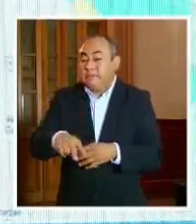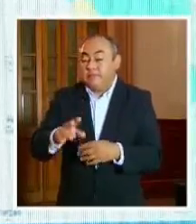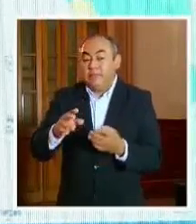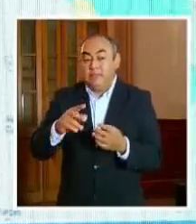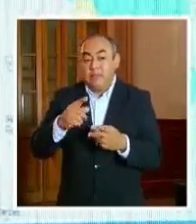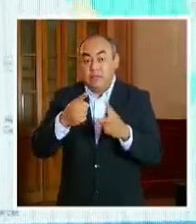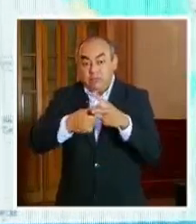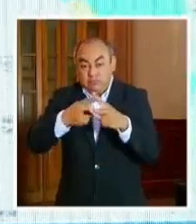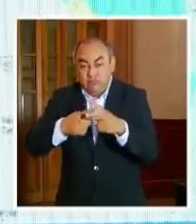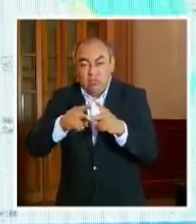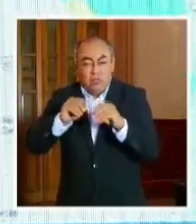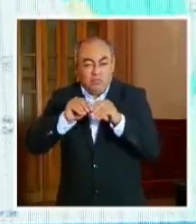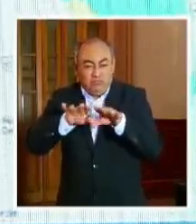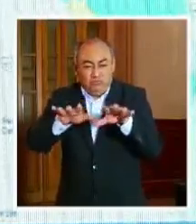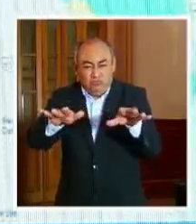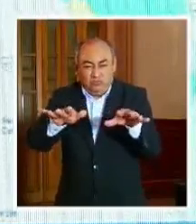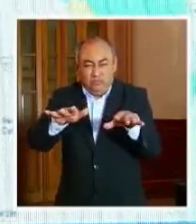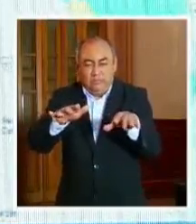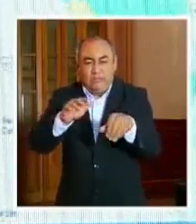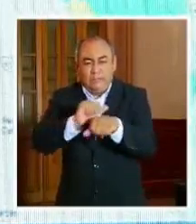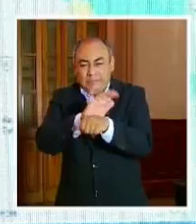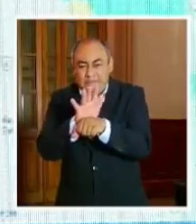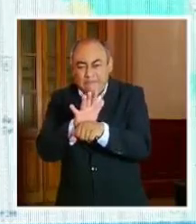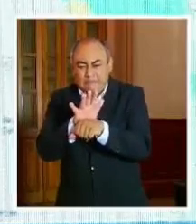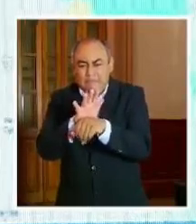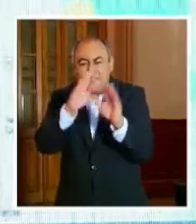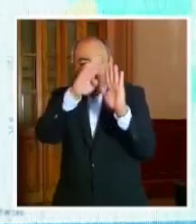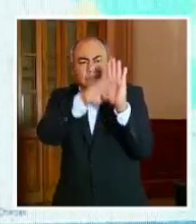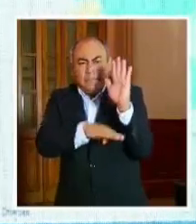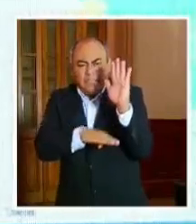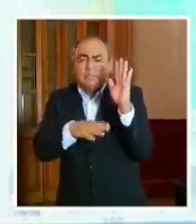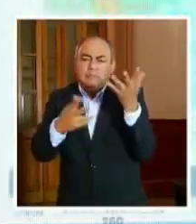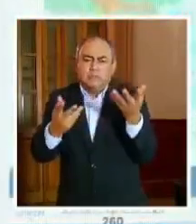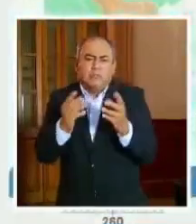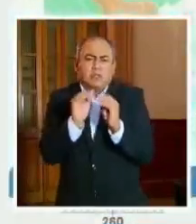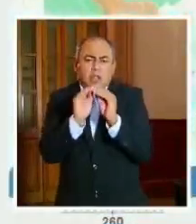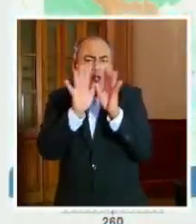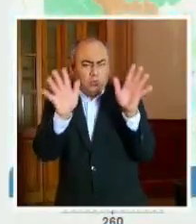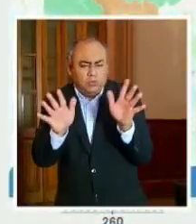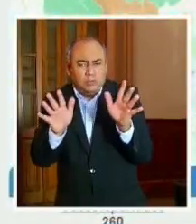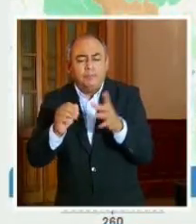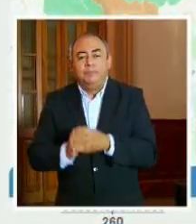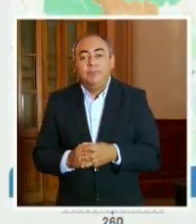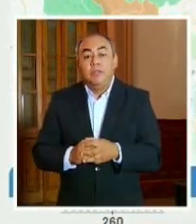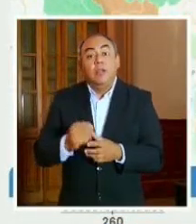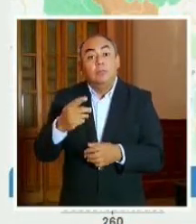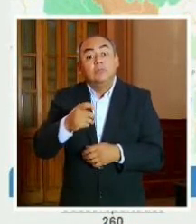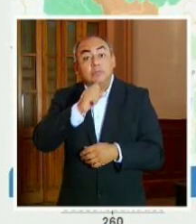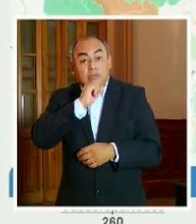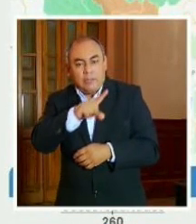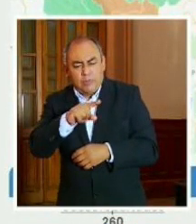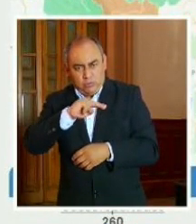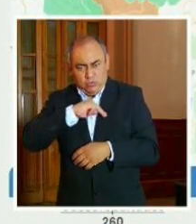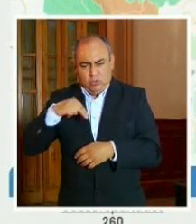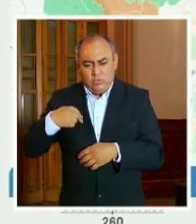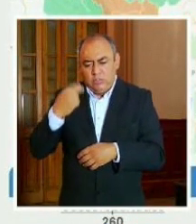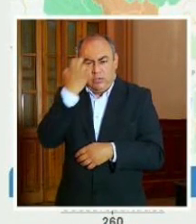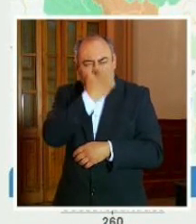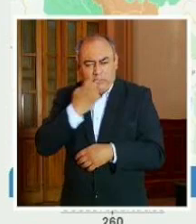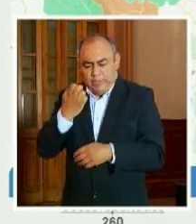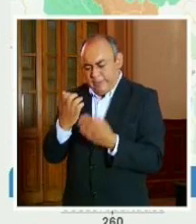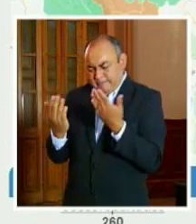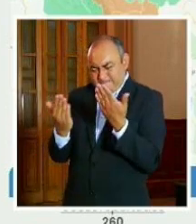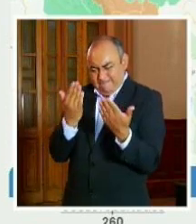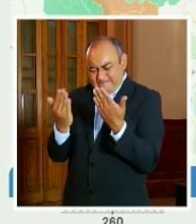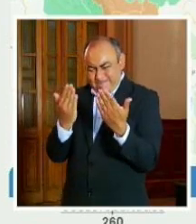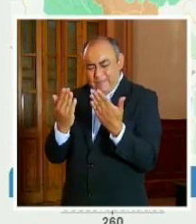se ve, como lo decía, de forma numérica, sino también cuando hacemos el análisis al interior de